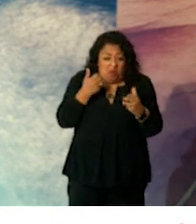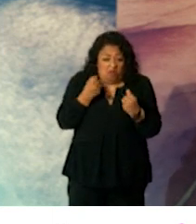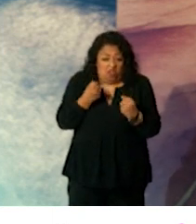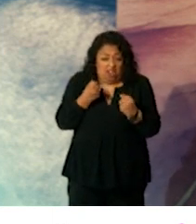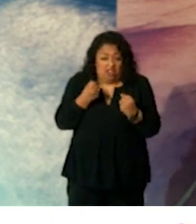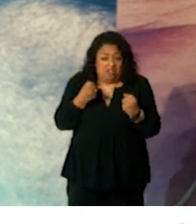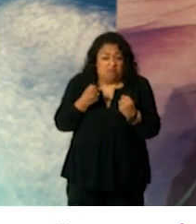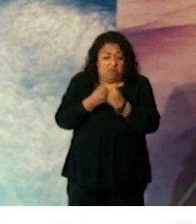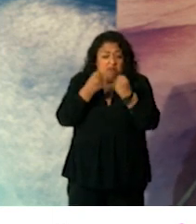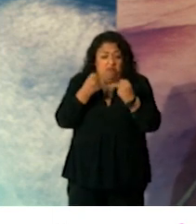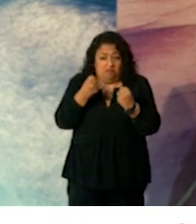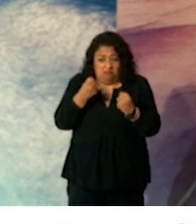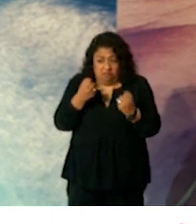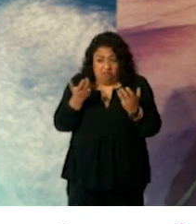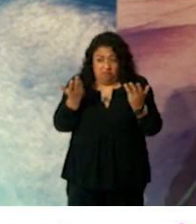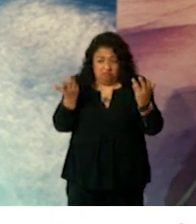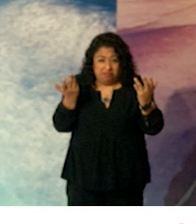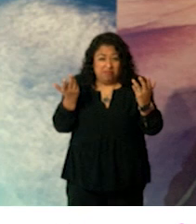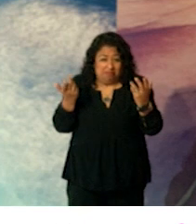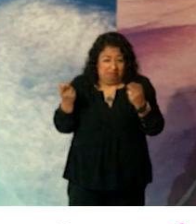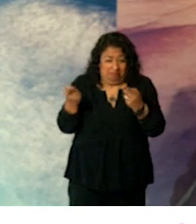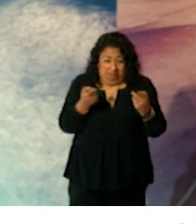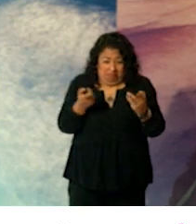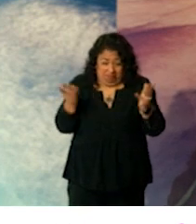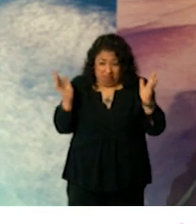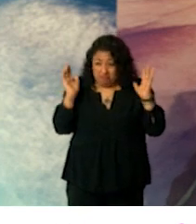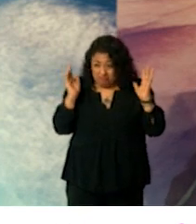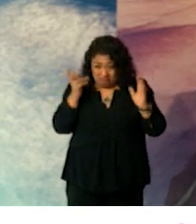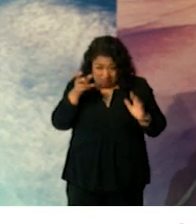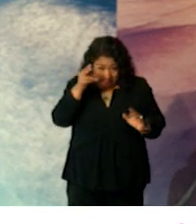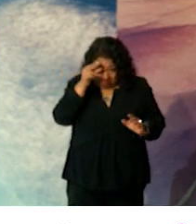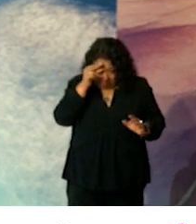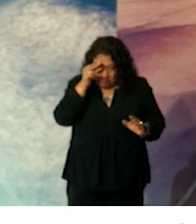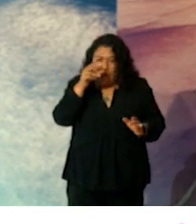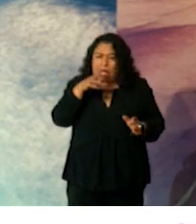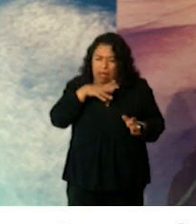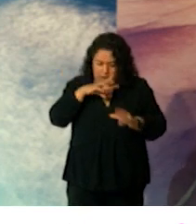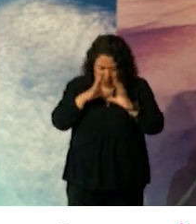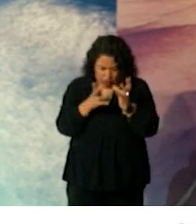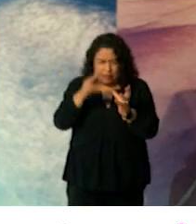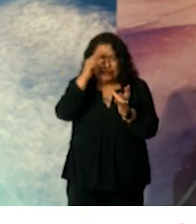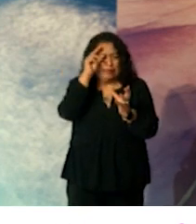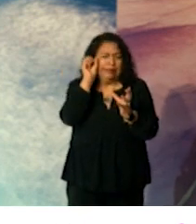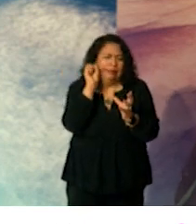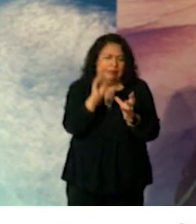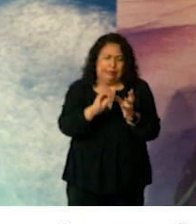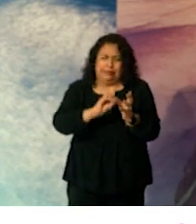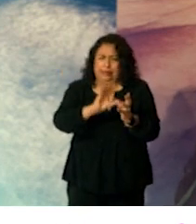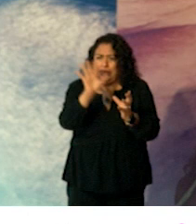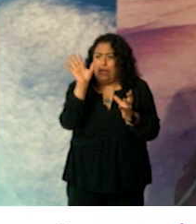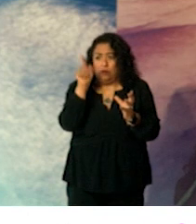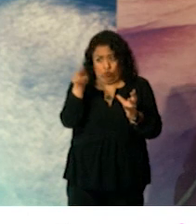un encuentro de gladiadores, no sé si es inteligente, pero que hay inteligencia en el planeta, sin duda. Y